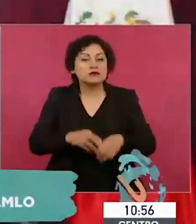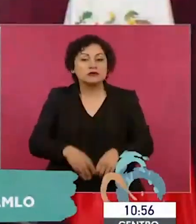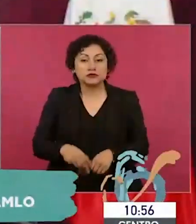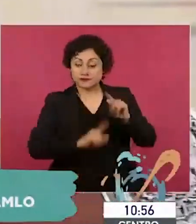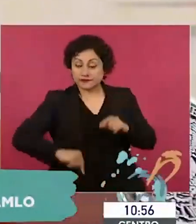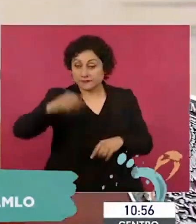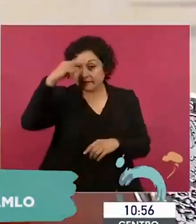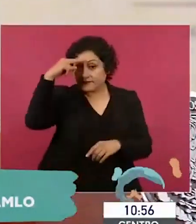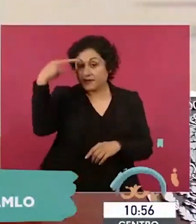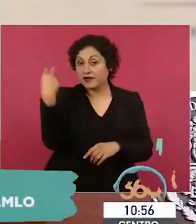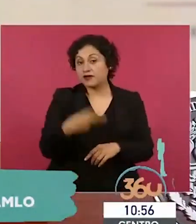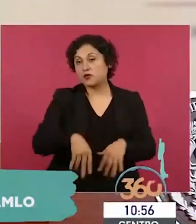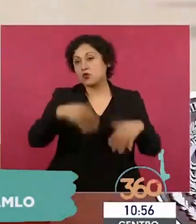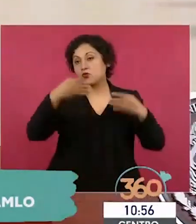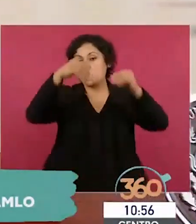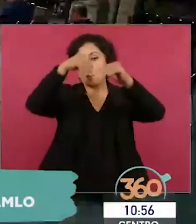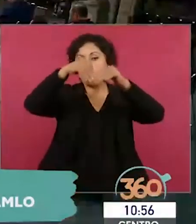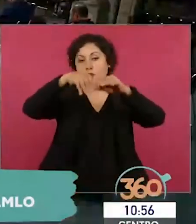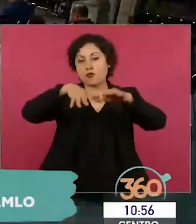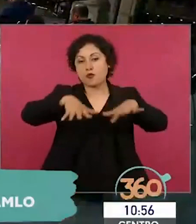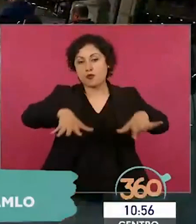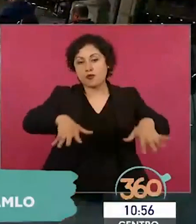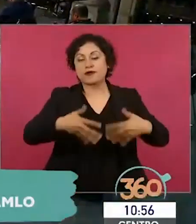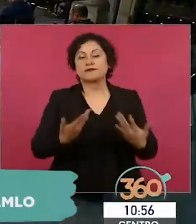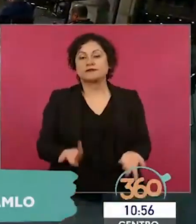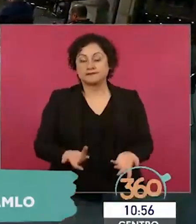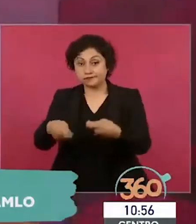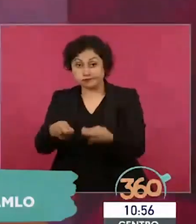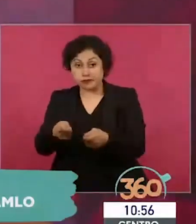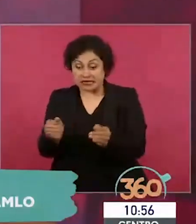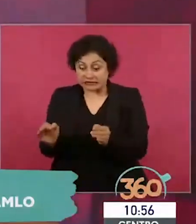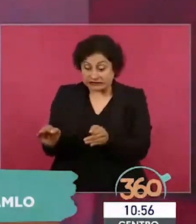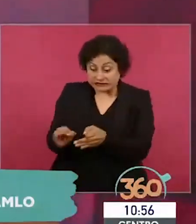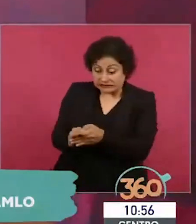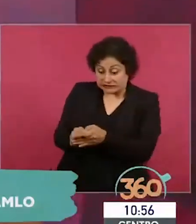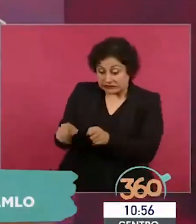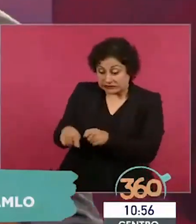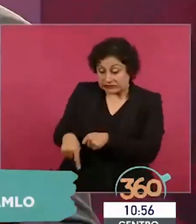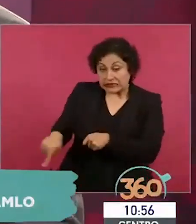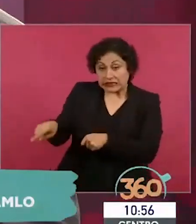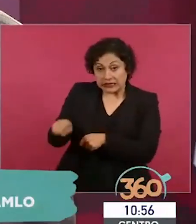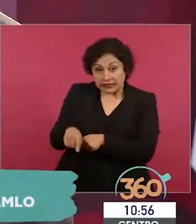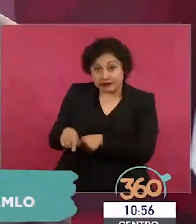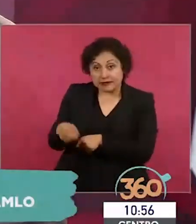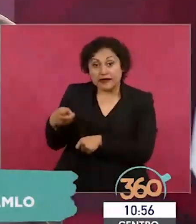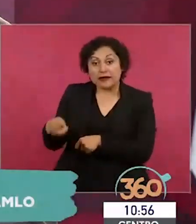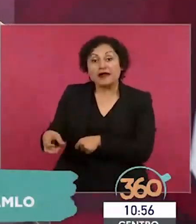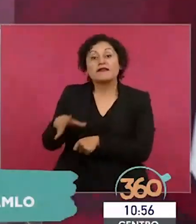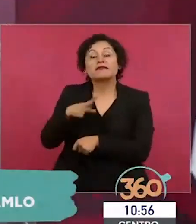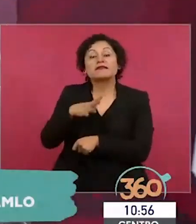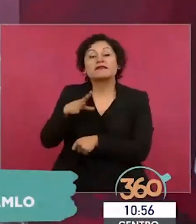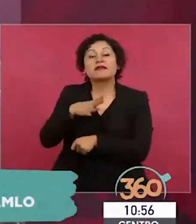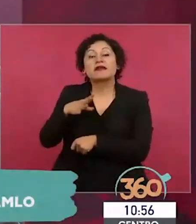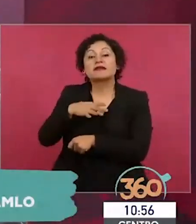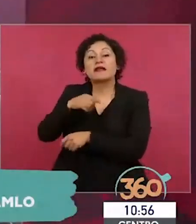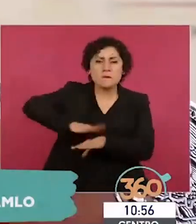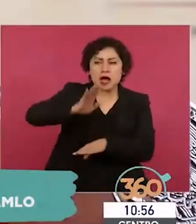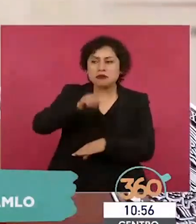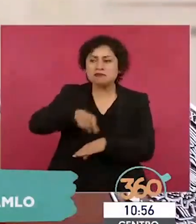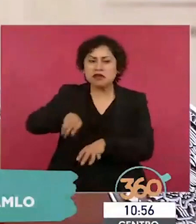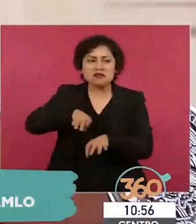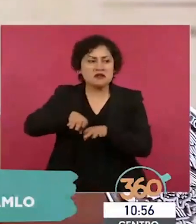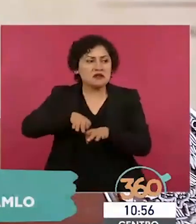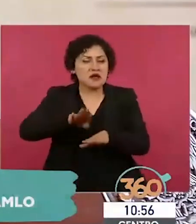bloques junto al bloque que entregan hay un yacimiento que no fue entregado